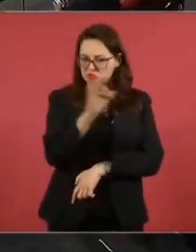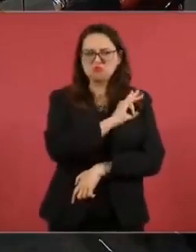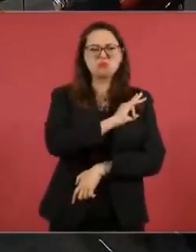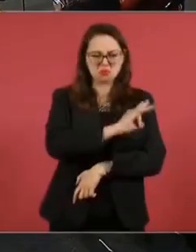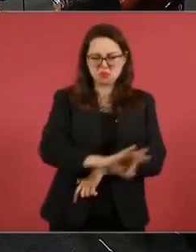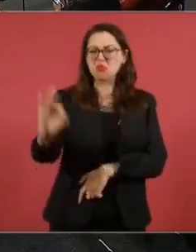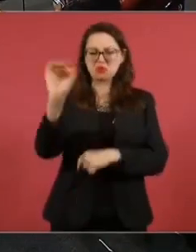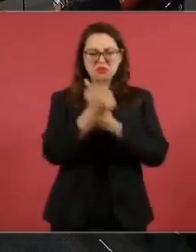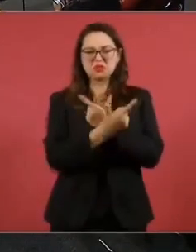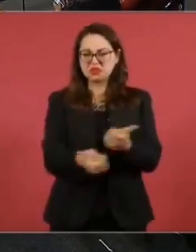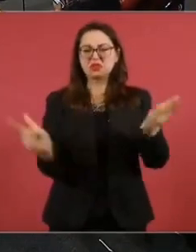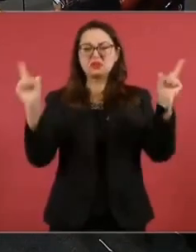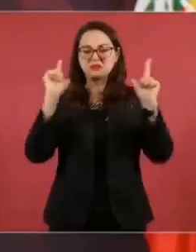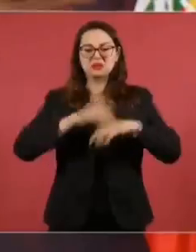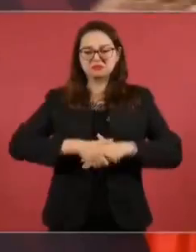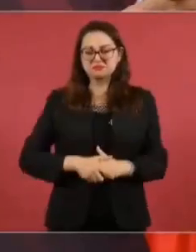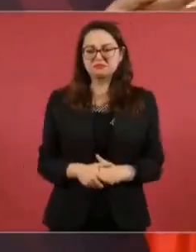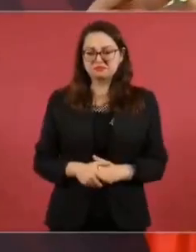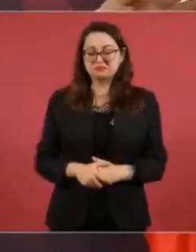o sea,